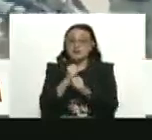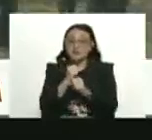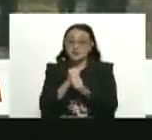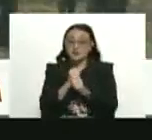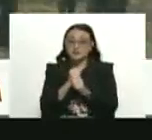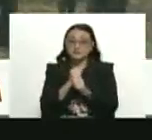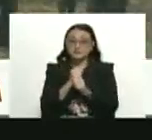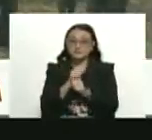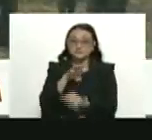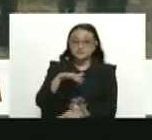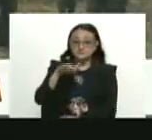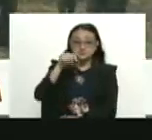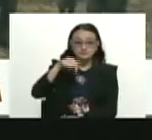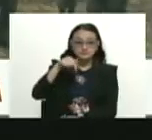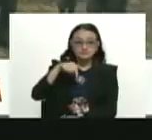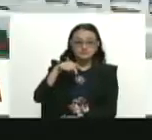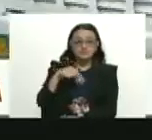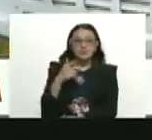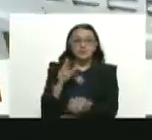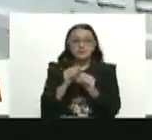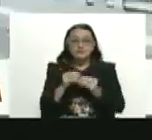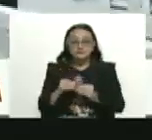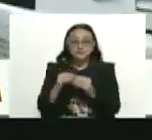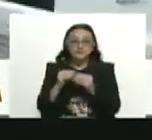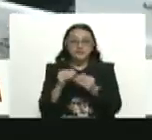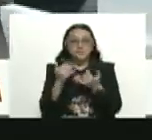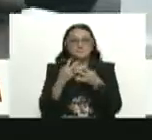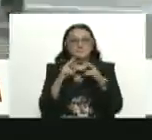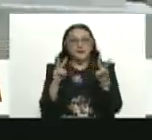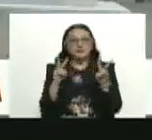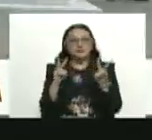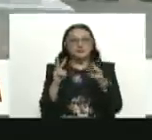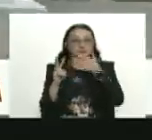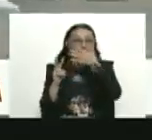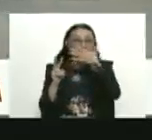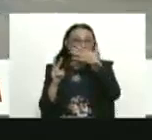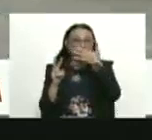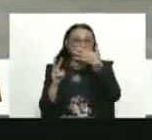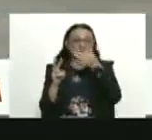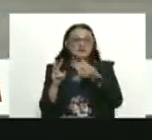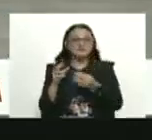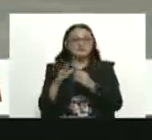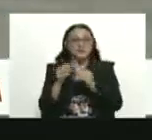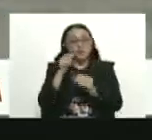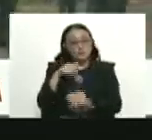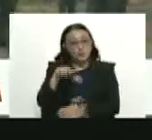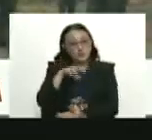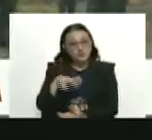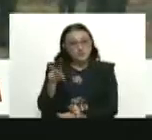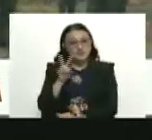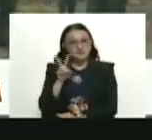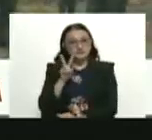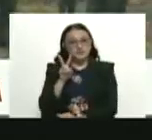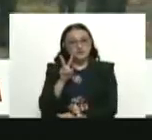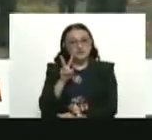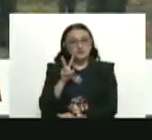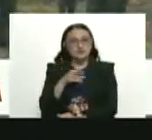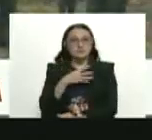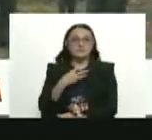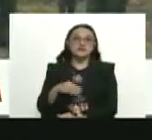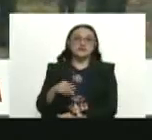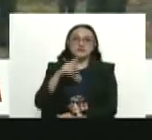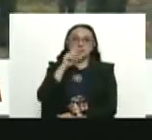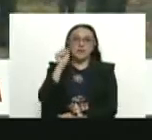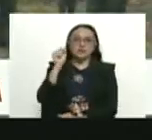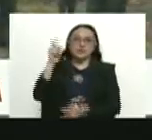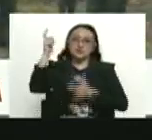el territorio para el mantenimiento de la paz y el sosiego de todo el pueblo venezolano. Mi comandante jefe, ¡Chávez